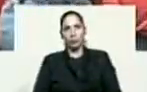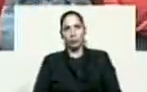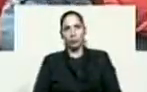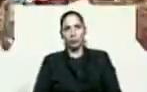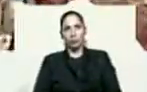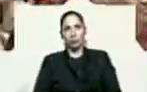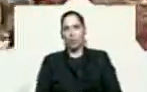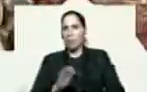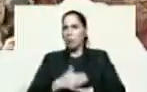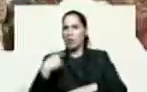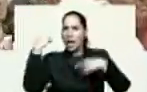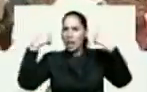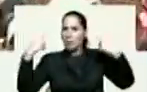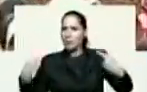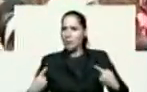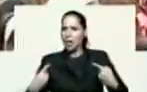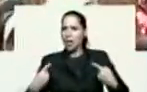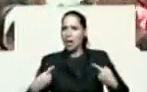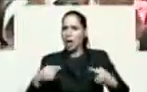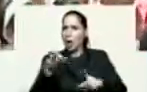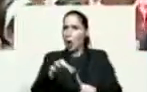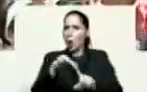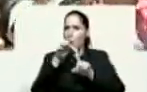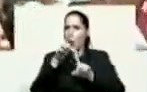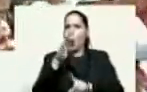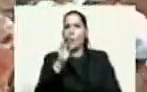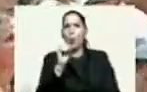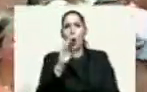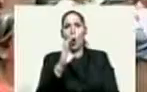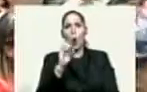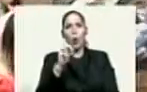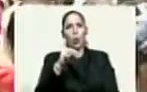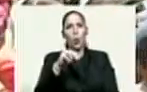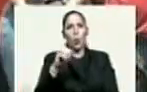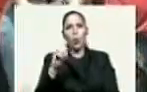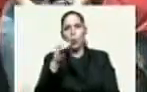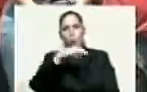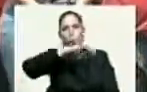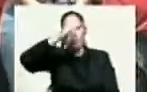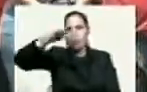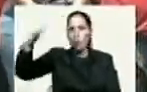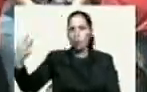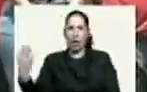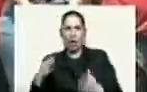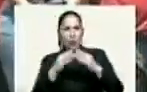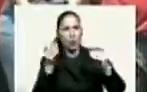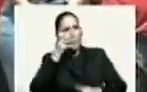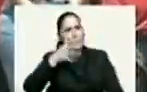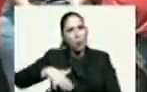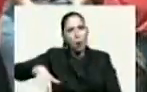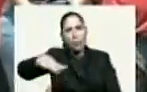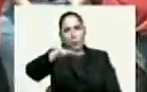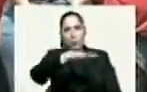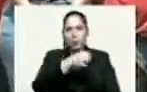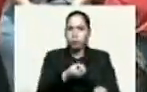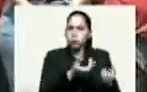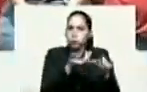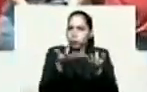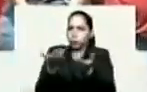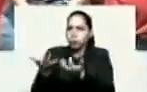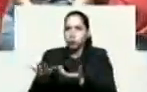¿Por qué Alí Primera escogió a Boconó y a sus montañas y a los pueblitos que adornan la